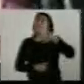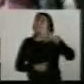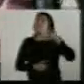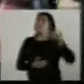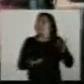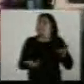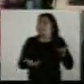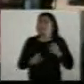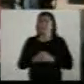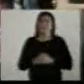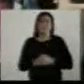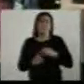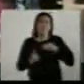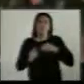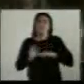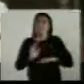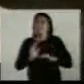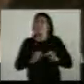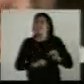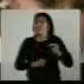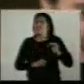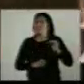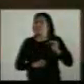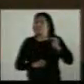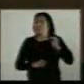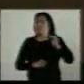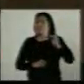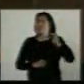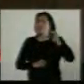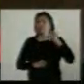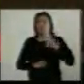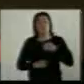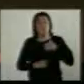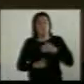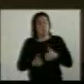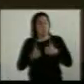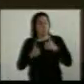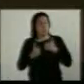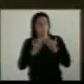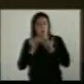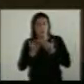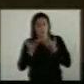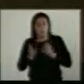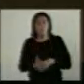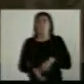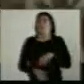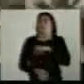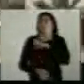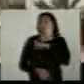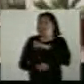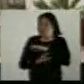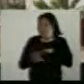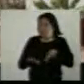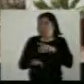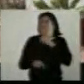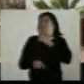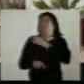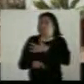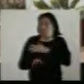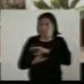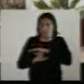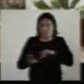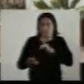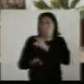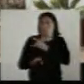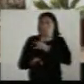cierto. Pero fui creciendo, he sido un destacado alumno, gracias a Dios, acabé la primaria, la secundaria, la universidad,